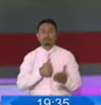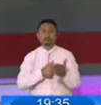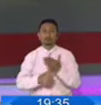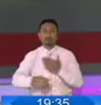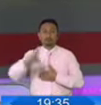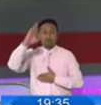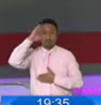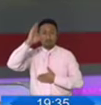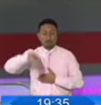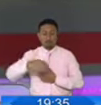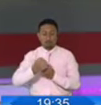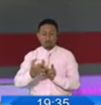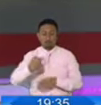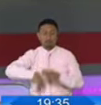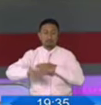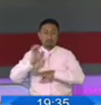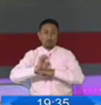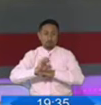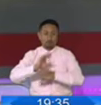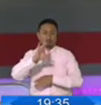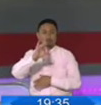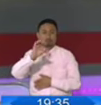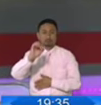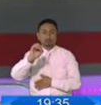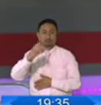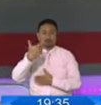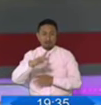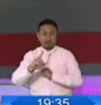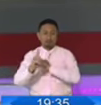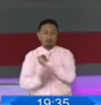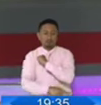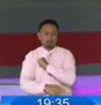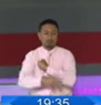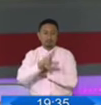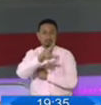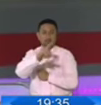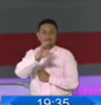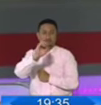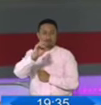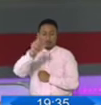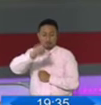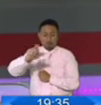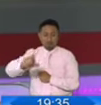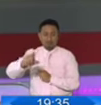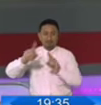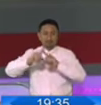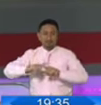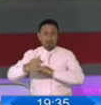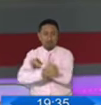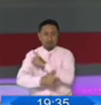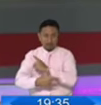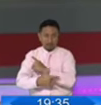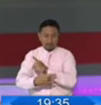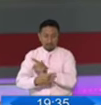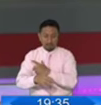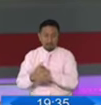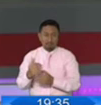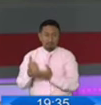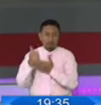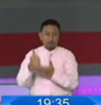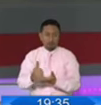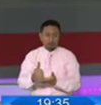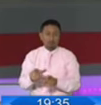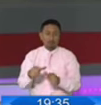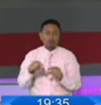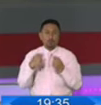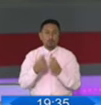Interior informó que en el Ecuador existen 80 sentencias y más de 300 ciudadanos de distintos países rescatados de las